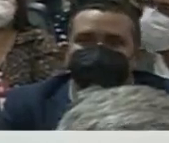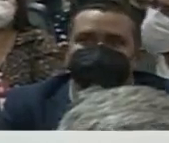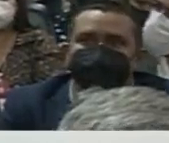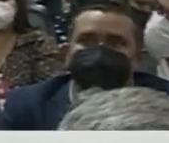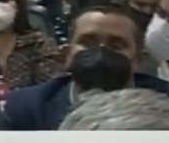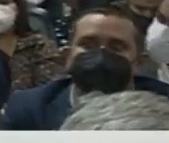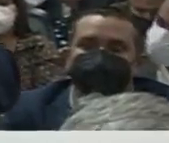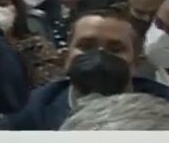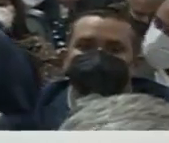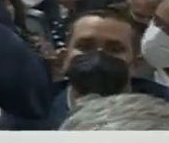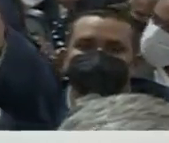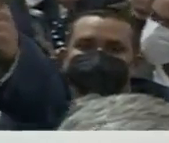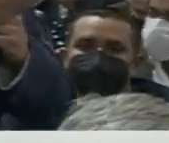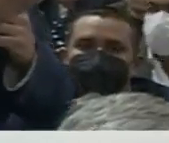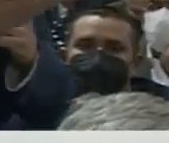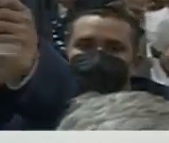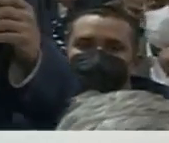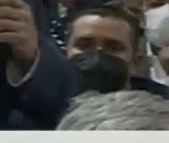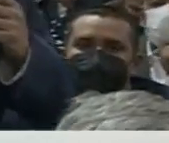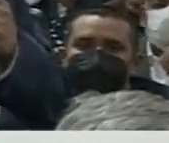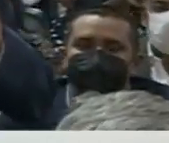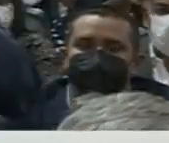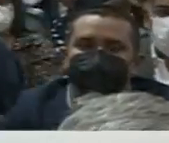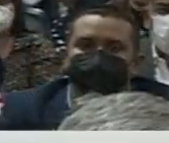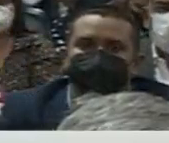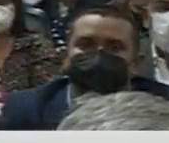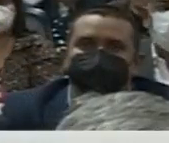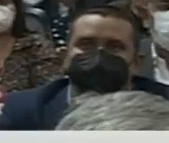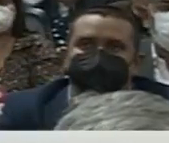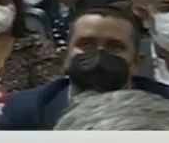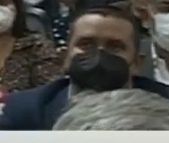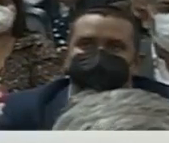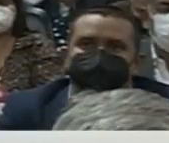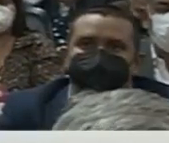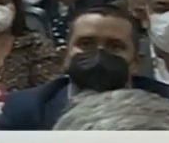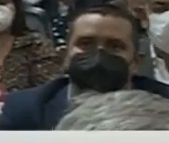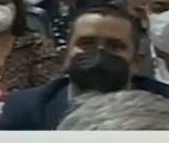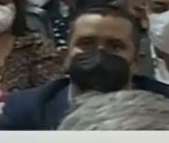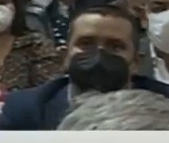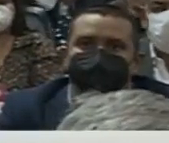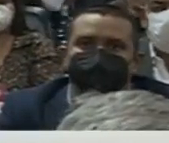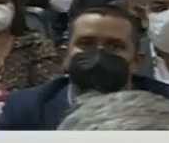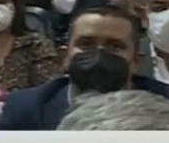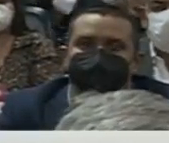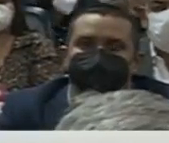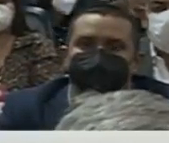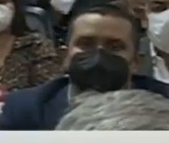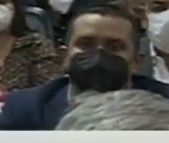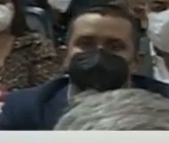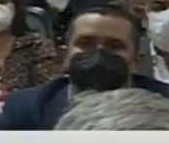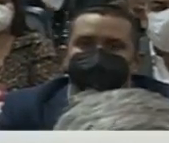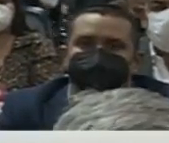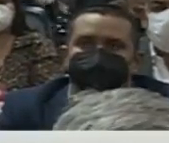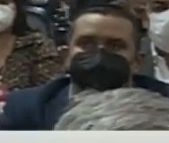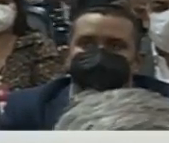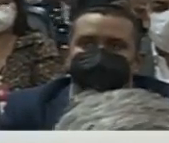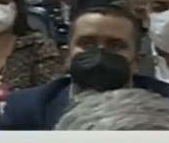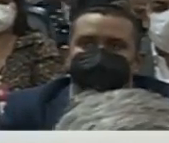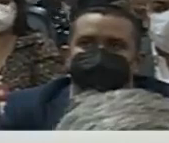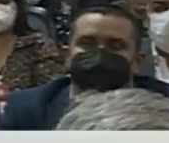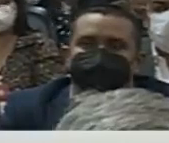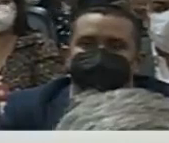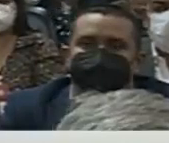decidió, conjuntamente con ese paso que dimos nosotros, ese 5 de enero histórico, empujar el camino para